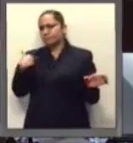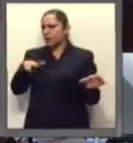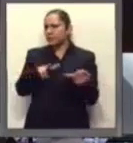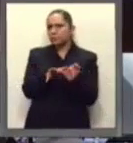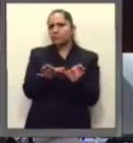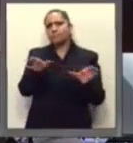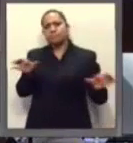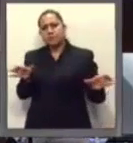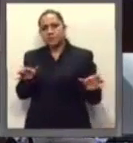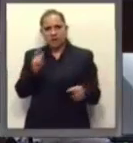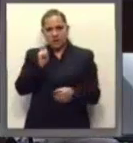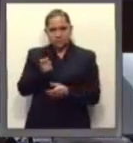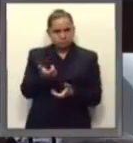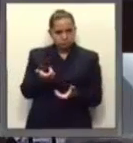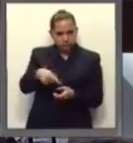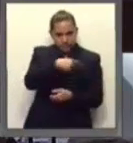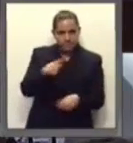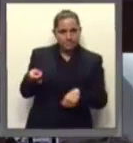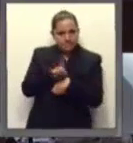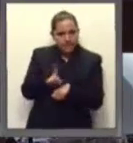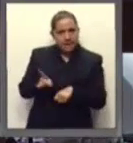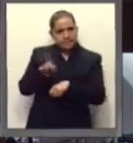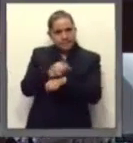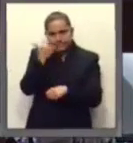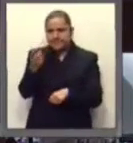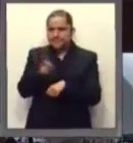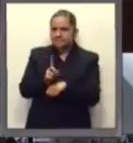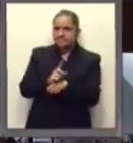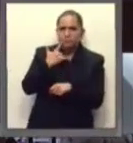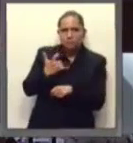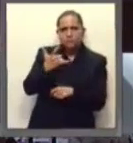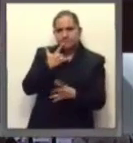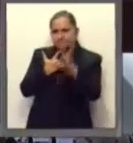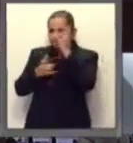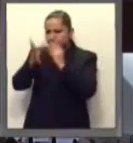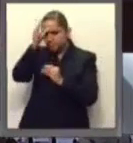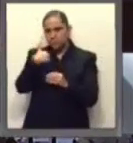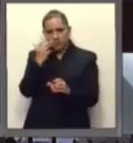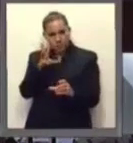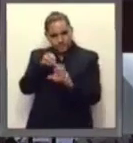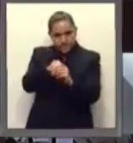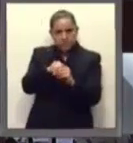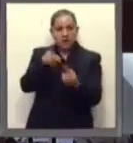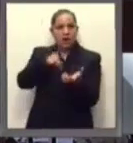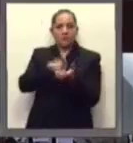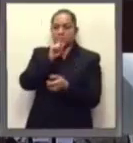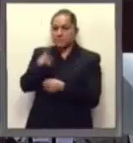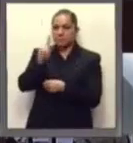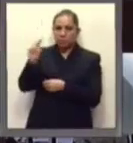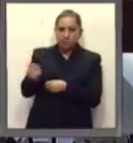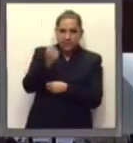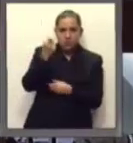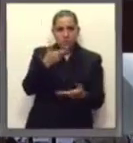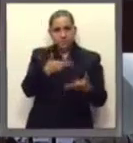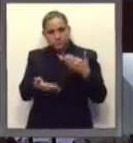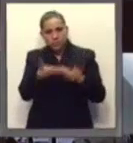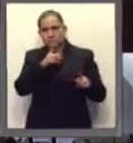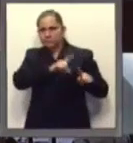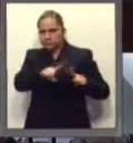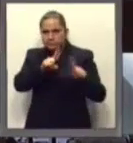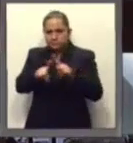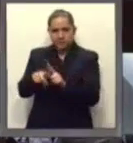esfuerzos cotidianos con los que buscamos insertarnos a través de nuevas herramientas digitales e informáticas, propuestas pedagógicas de vanguardia